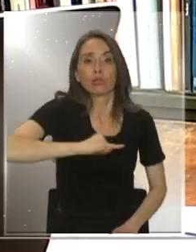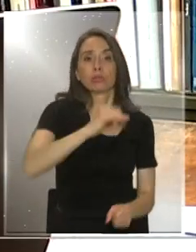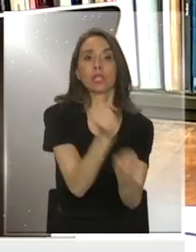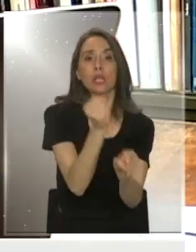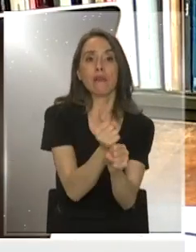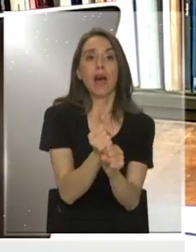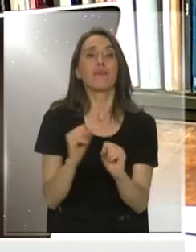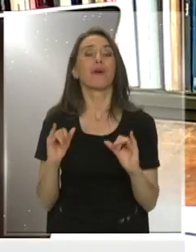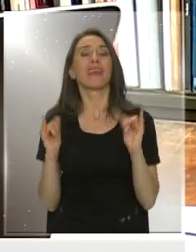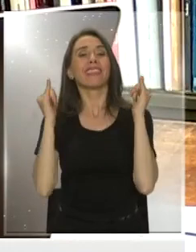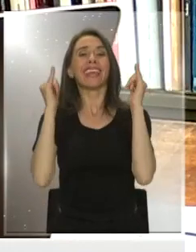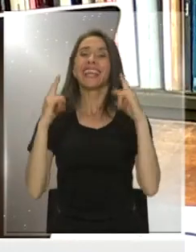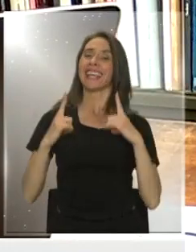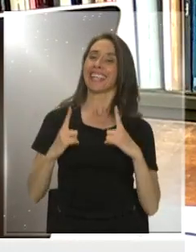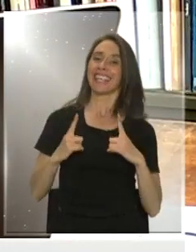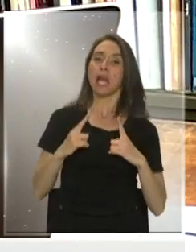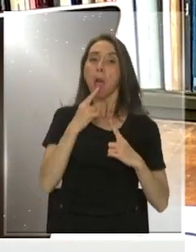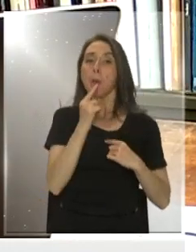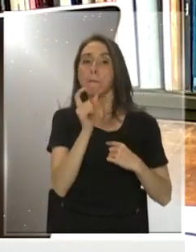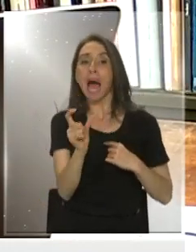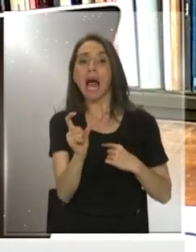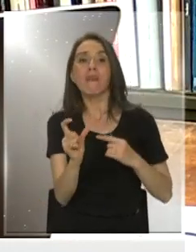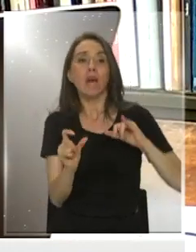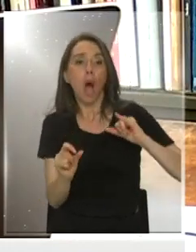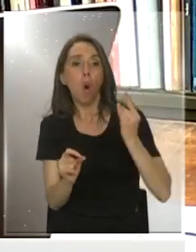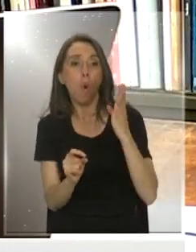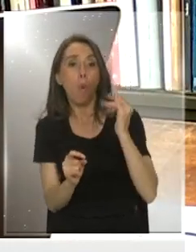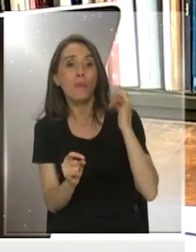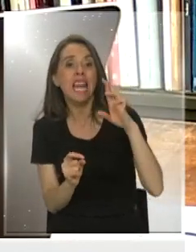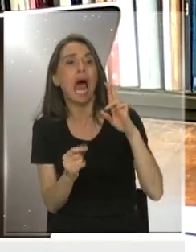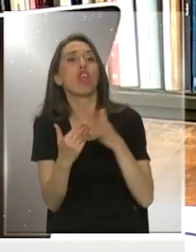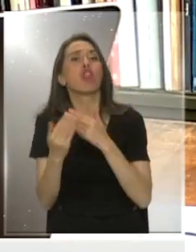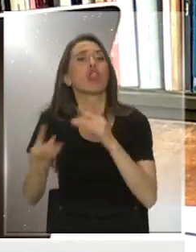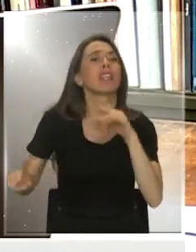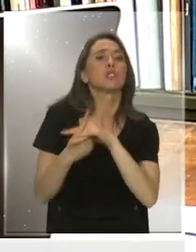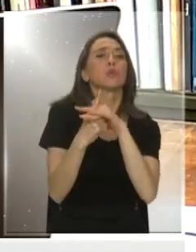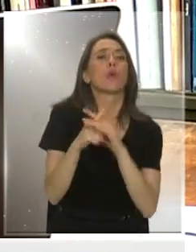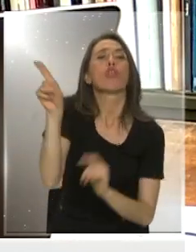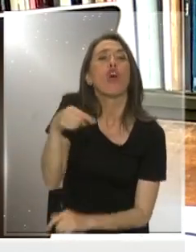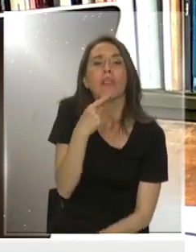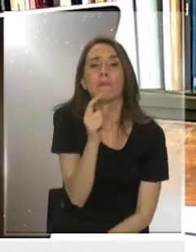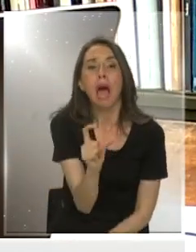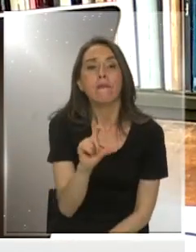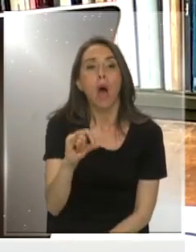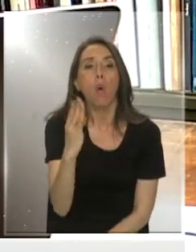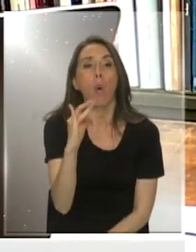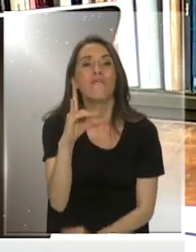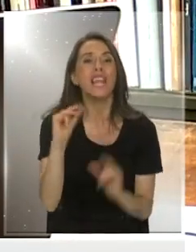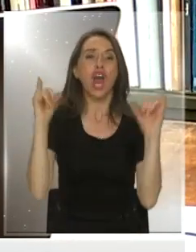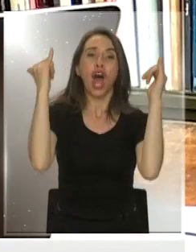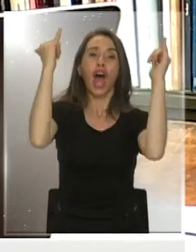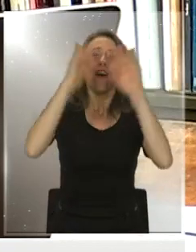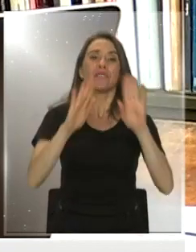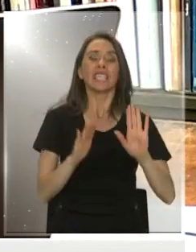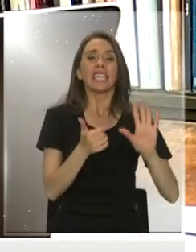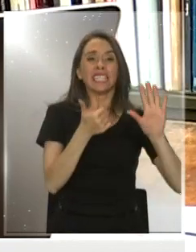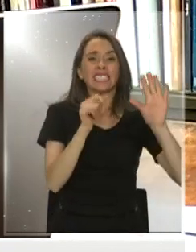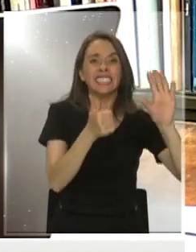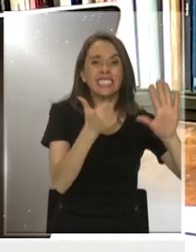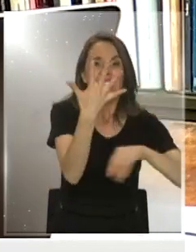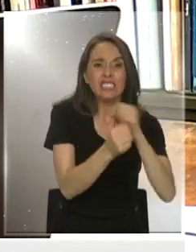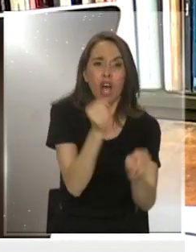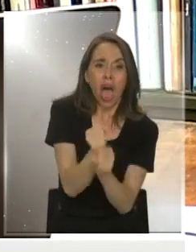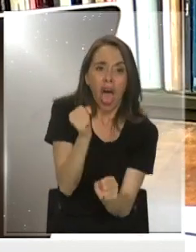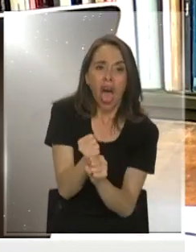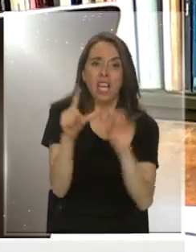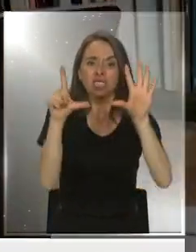tener júbilo finalmente, que es el origen de la palabra. No pueden descansar, tienen que seguir trabajando con 65 años, con 70 años, con 75